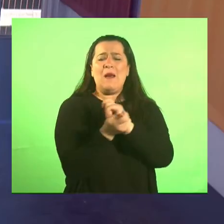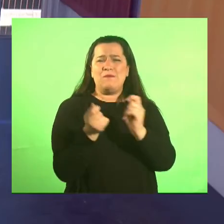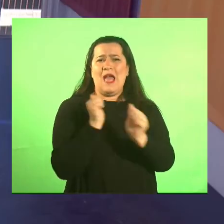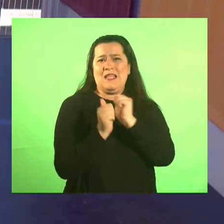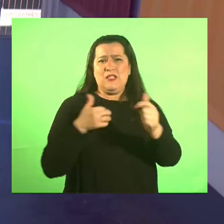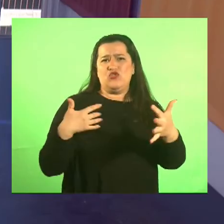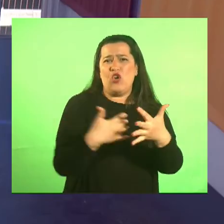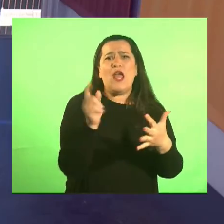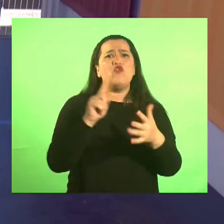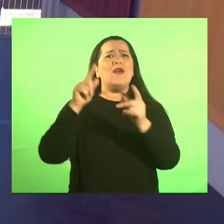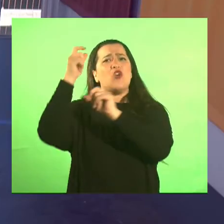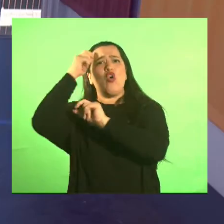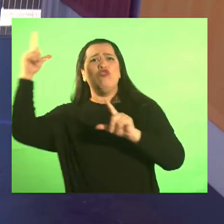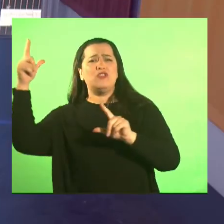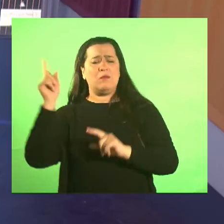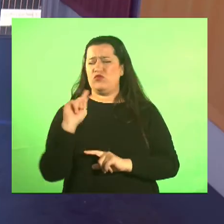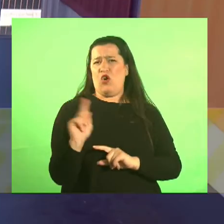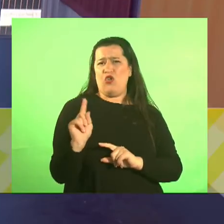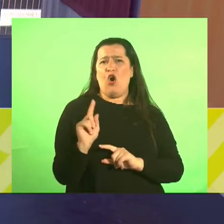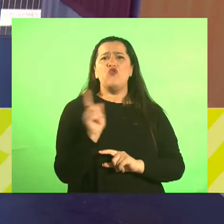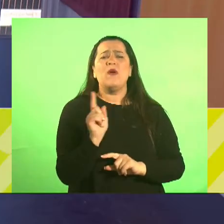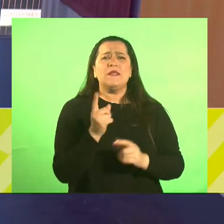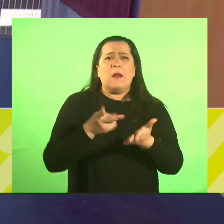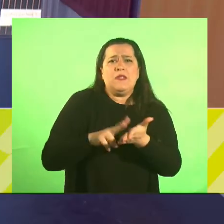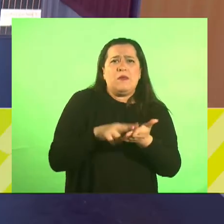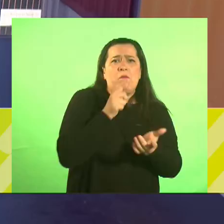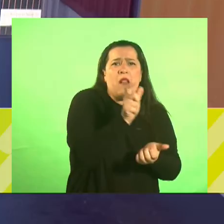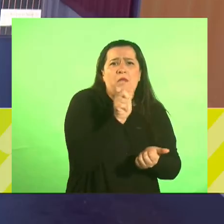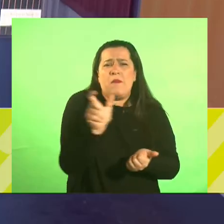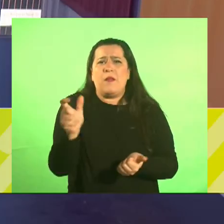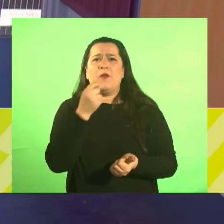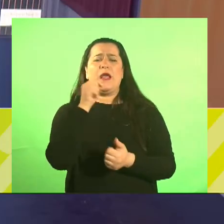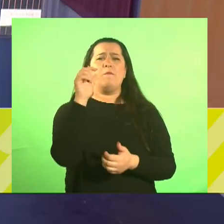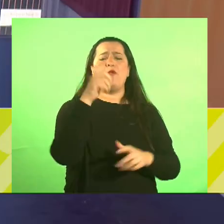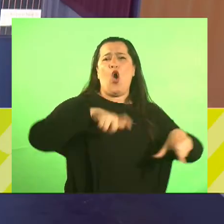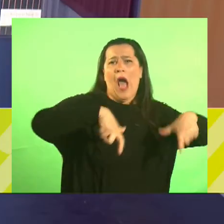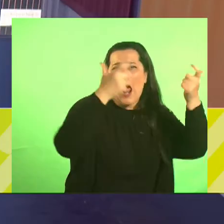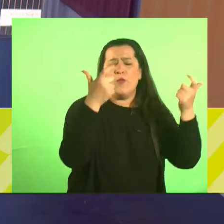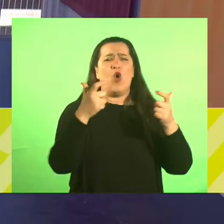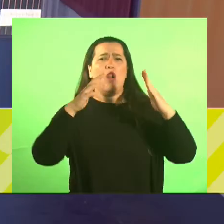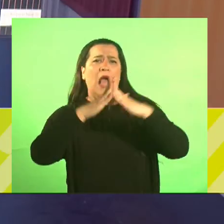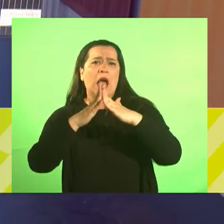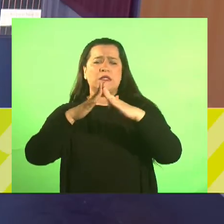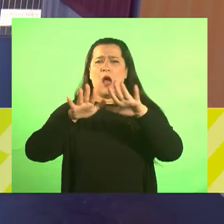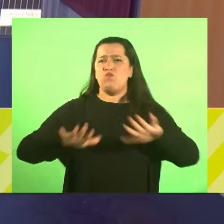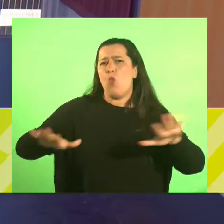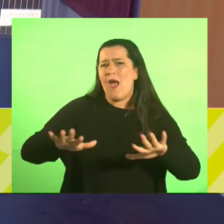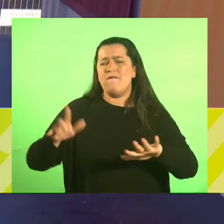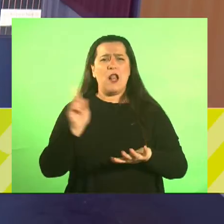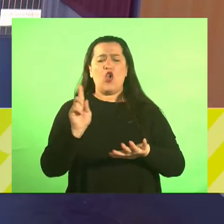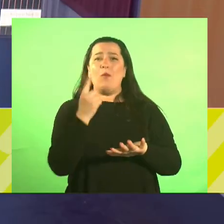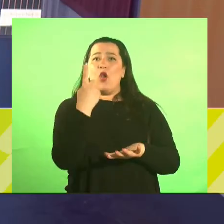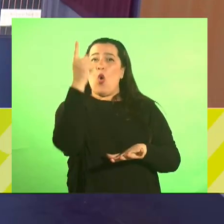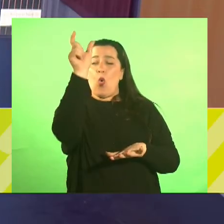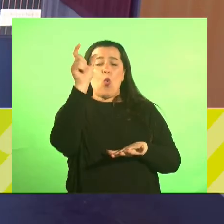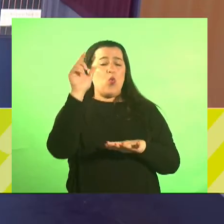el concepto. Nos invitan a solamente repetir conceptos, el árbol, la casa, el mueble. Pero en un símbolo